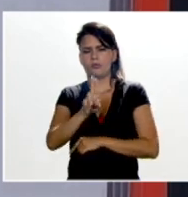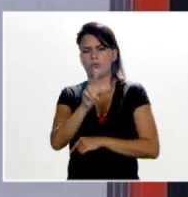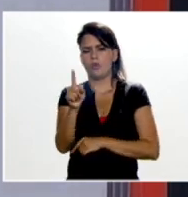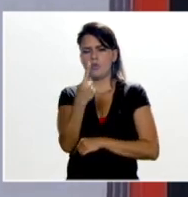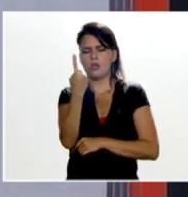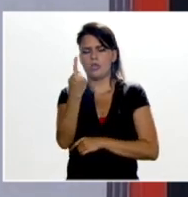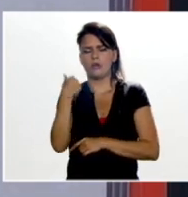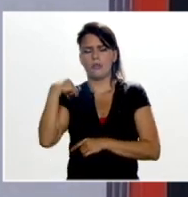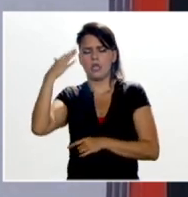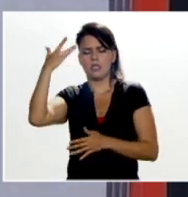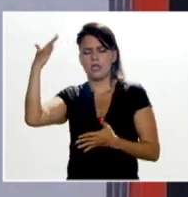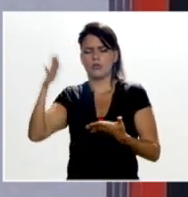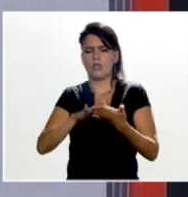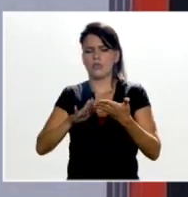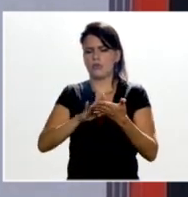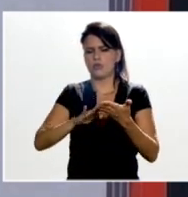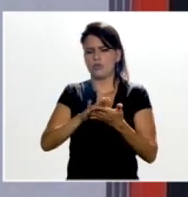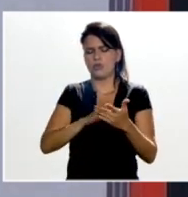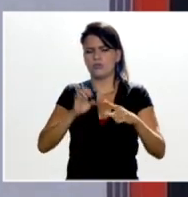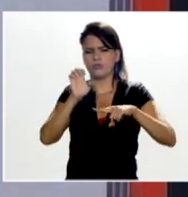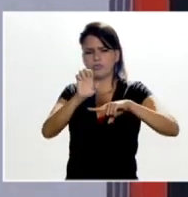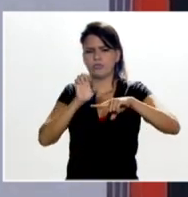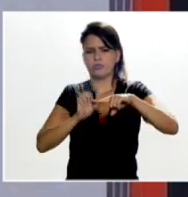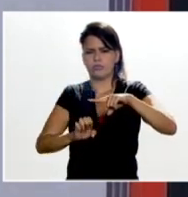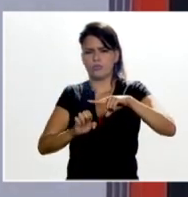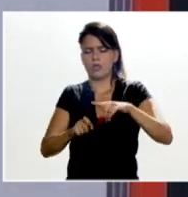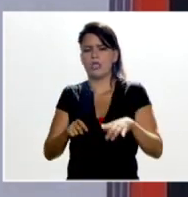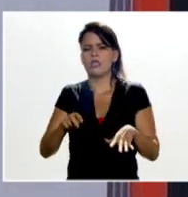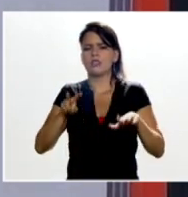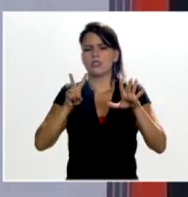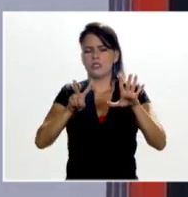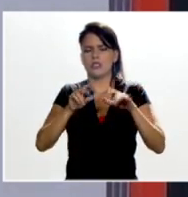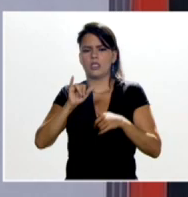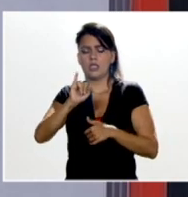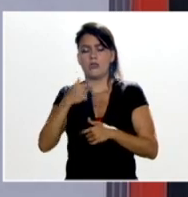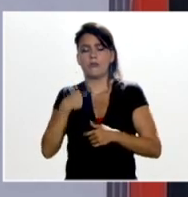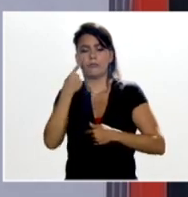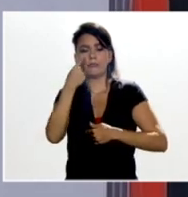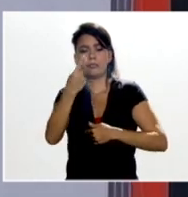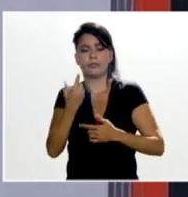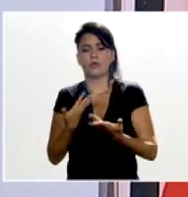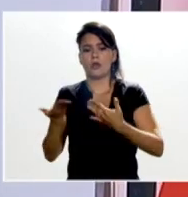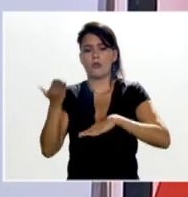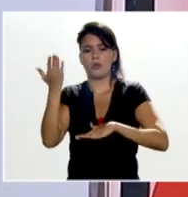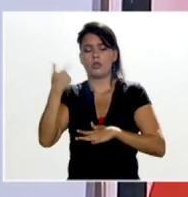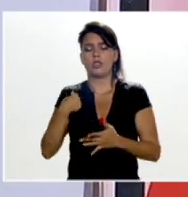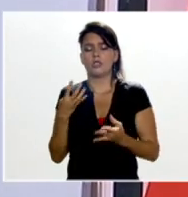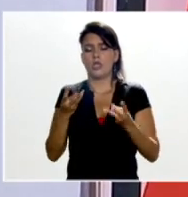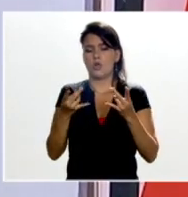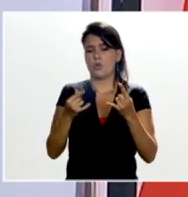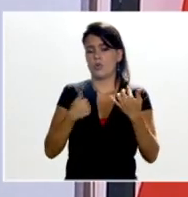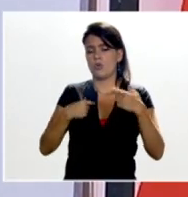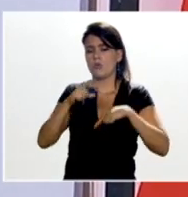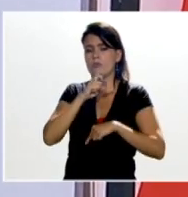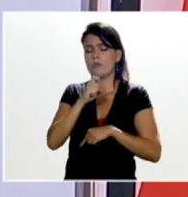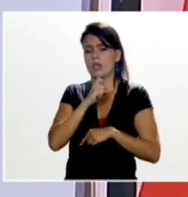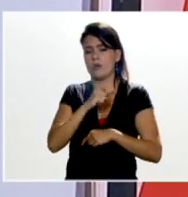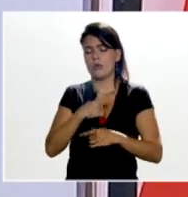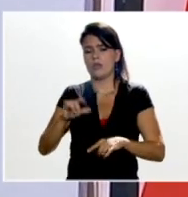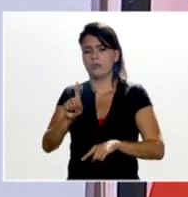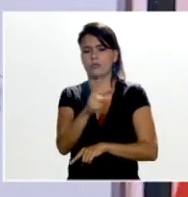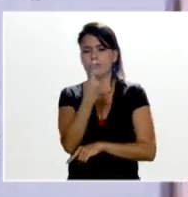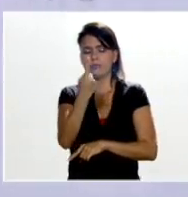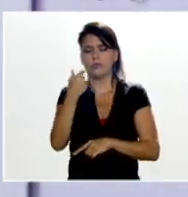la solución de la ecuación es 7i. ¿Vieron la importancia de los números complejos y de la unidad